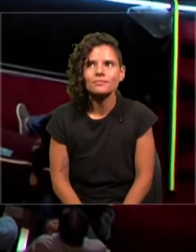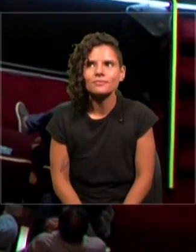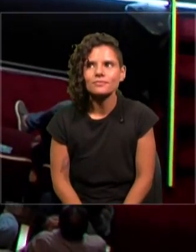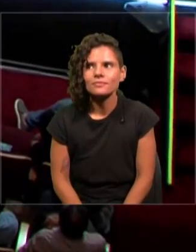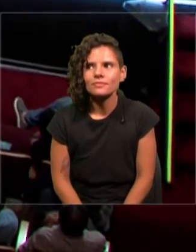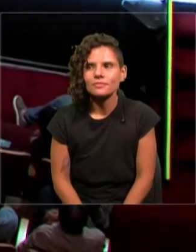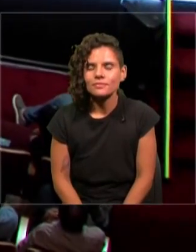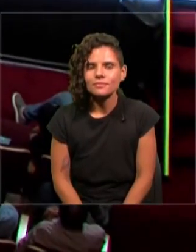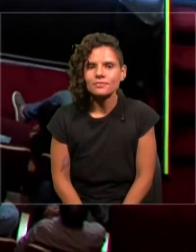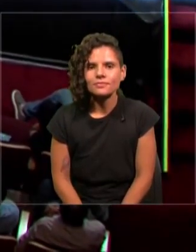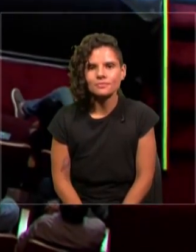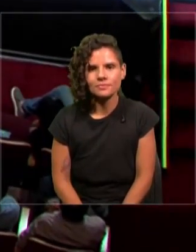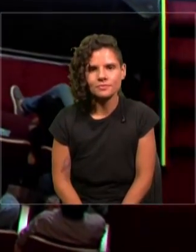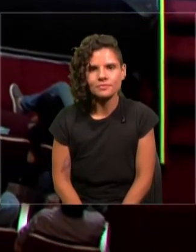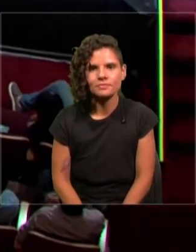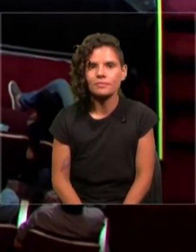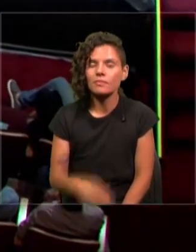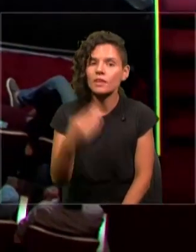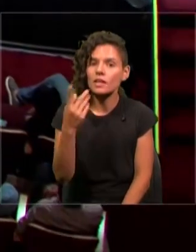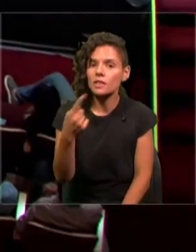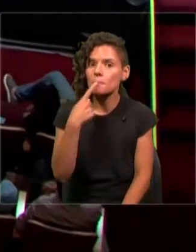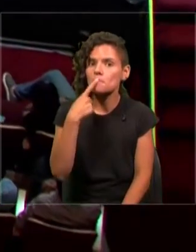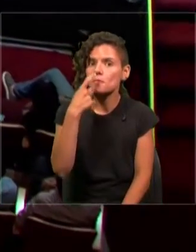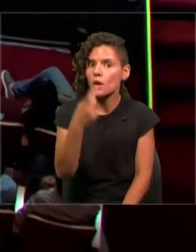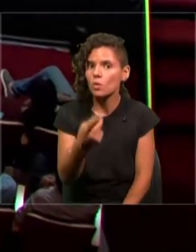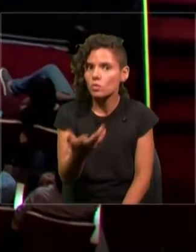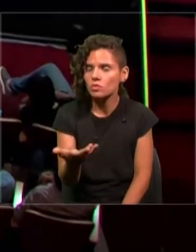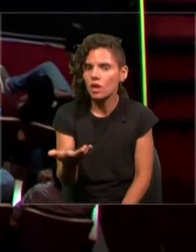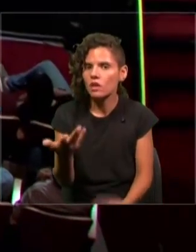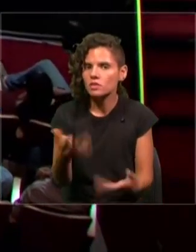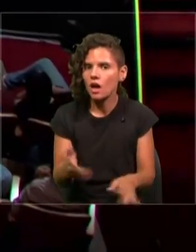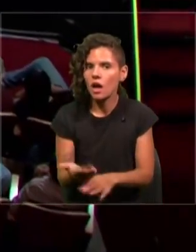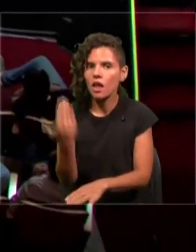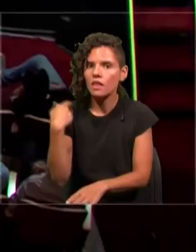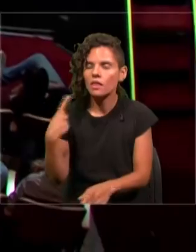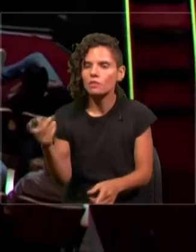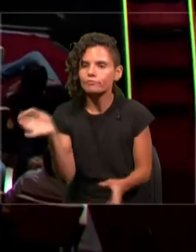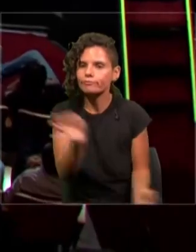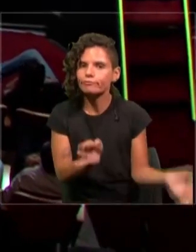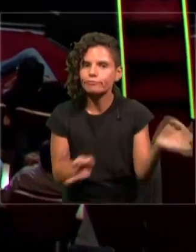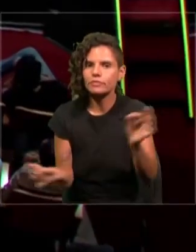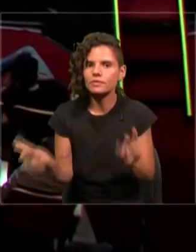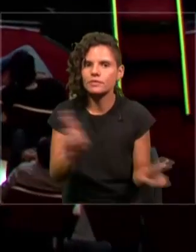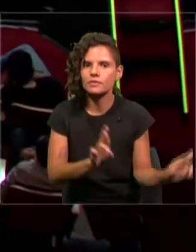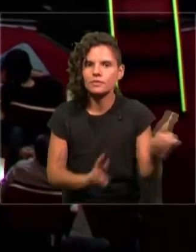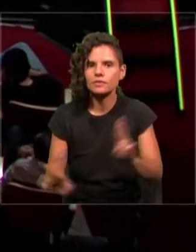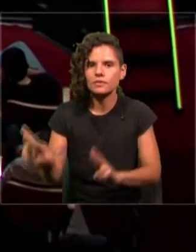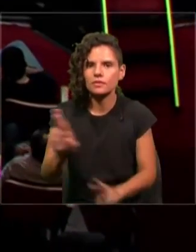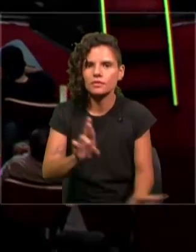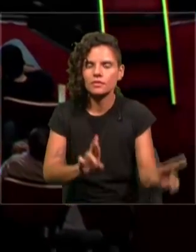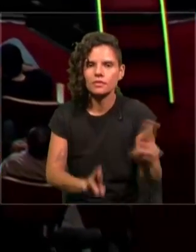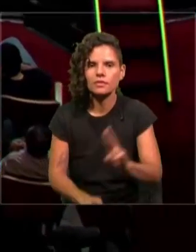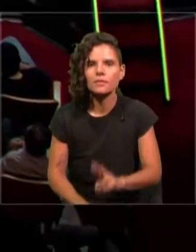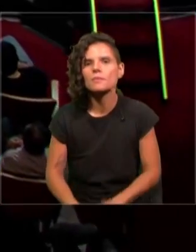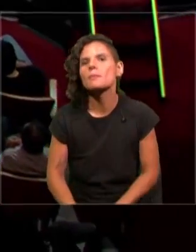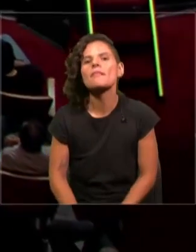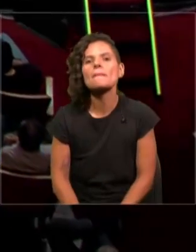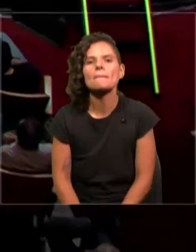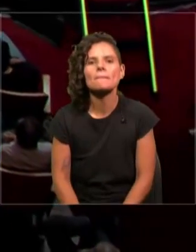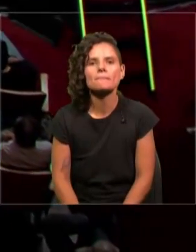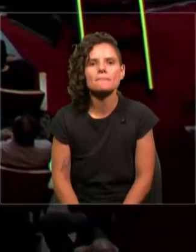Y es bueno recordar cómo han respondido a esa pregunta algunos grandes hombres o grandes pensadores.